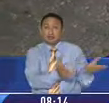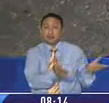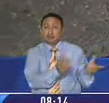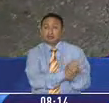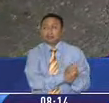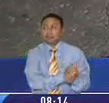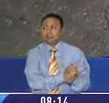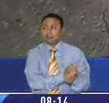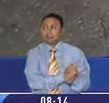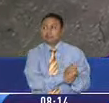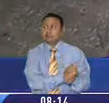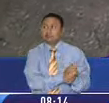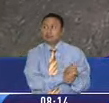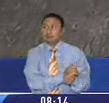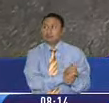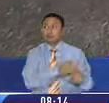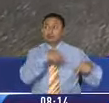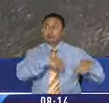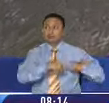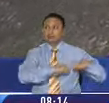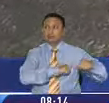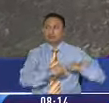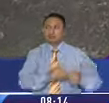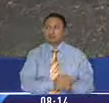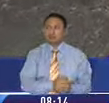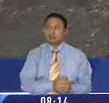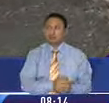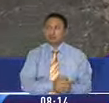Y hemos hecho algunas gestiones, pero